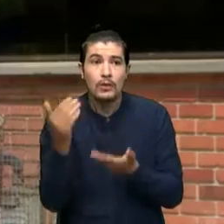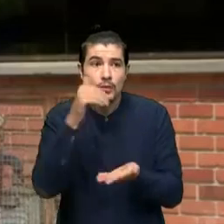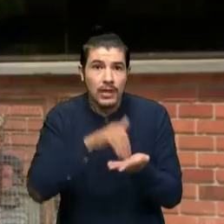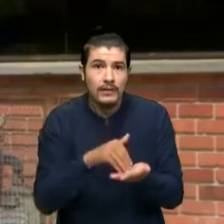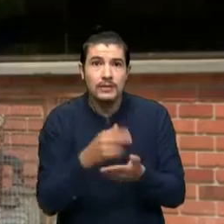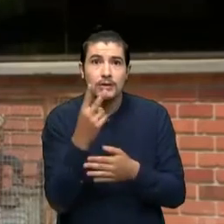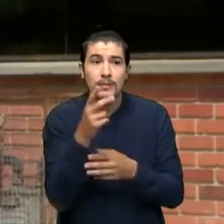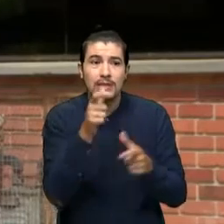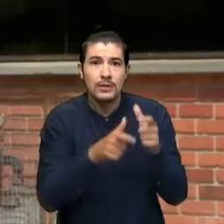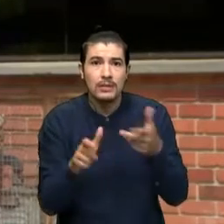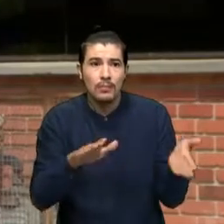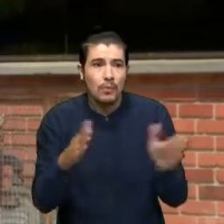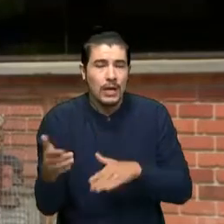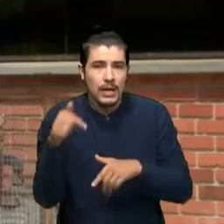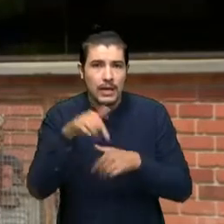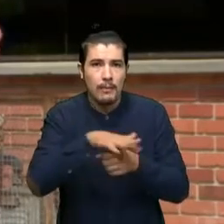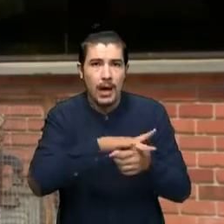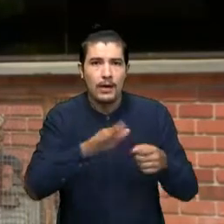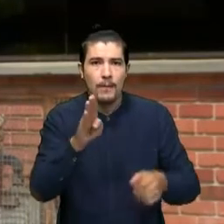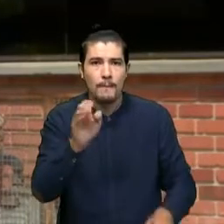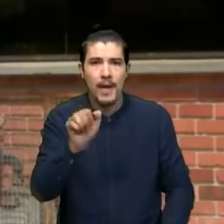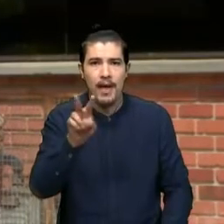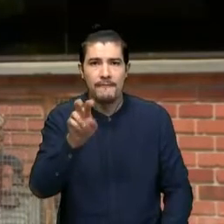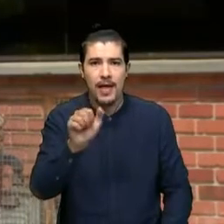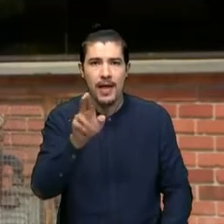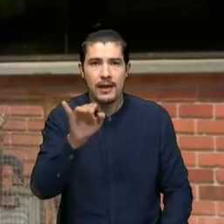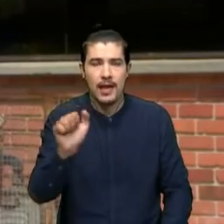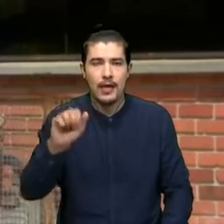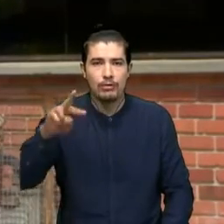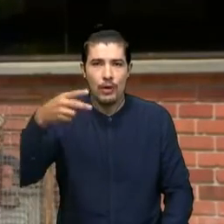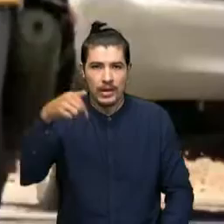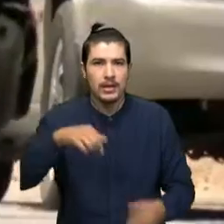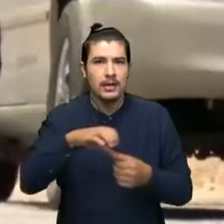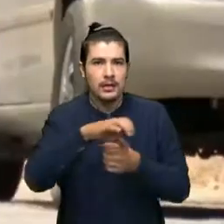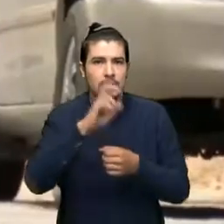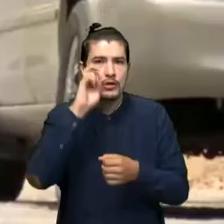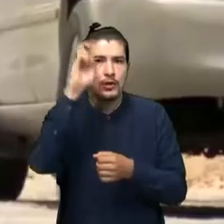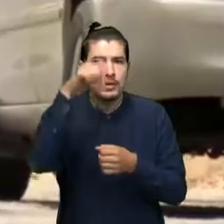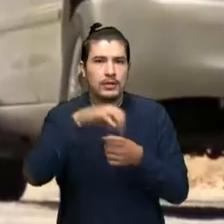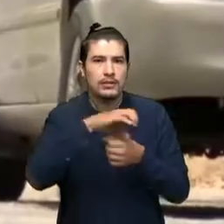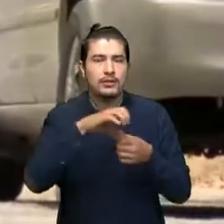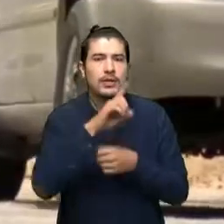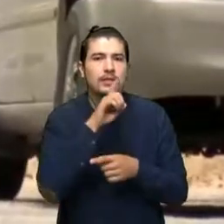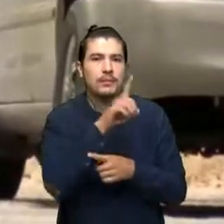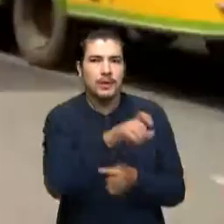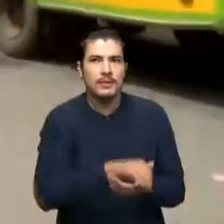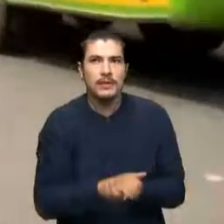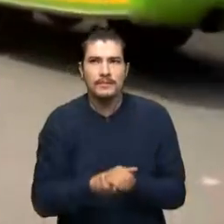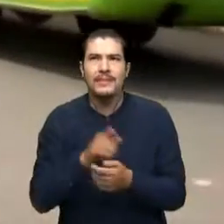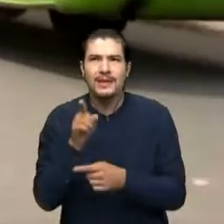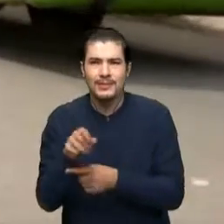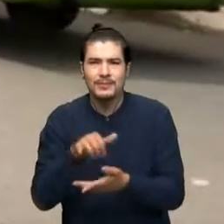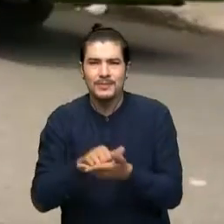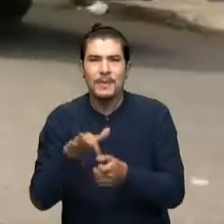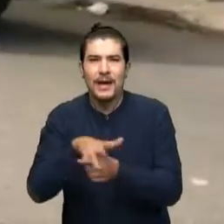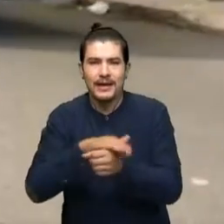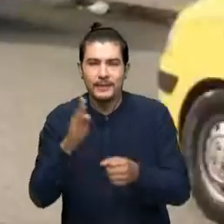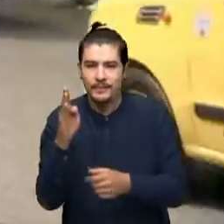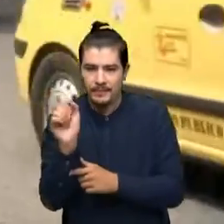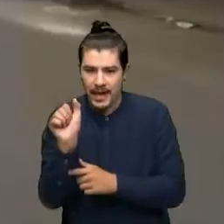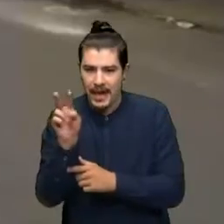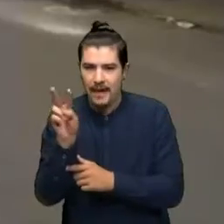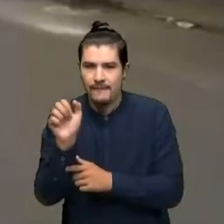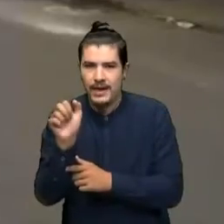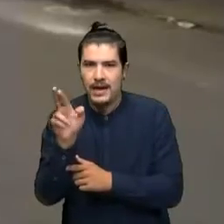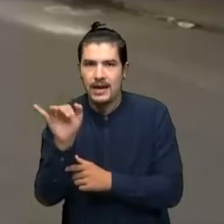de homicidio en el barrio Bavaria 2, en el norte de Bucaramanga. En el barrio Bavaria 2, en el norte de Bucaramanga,